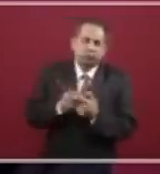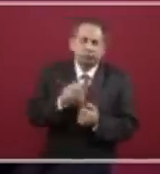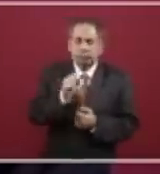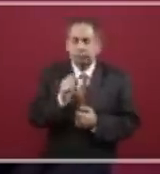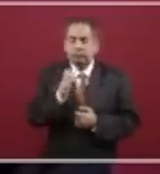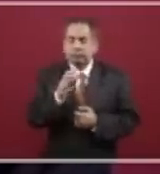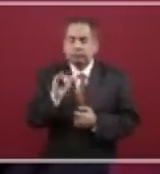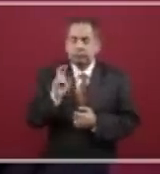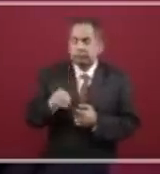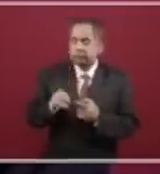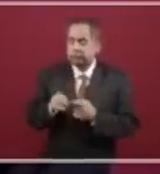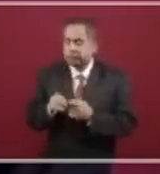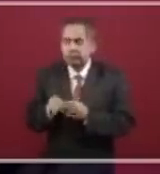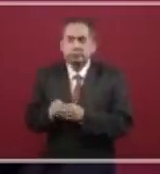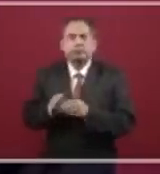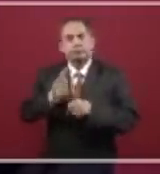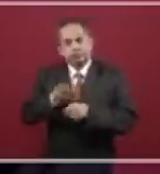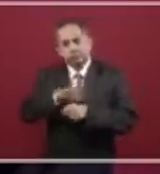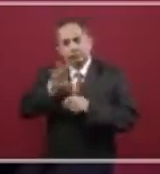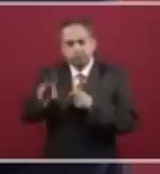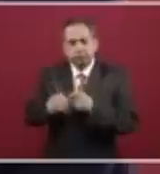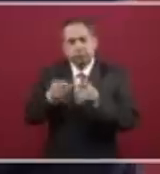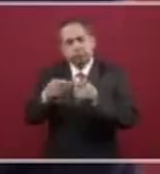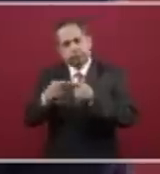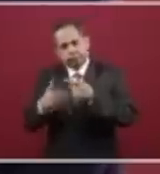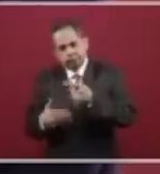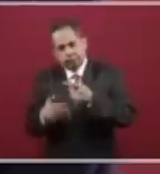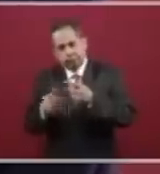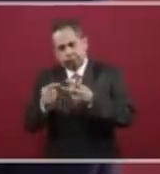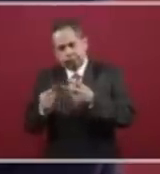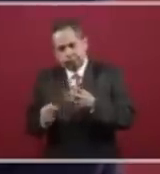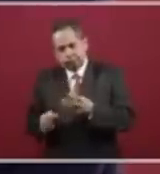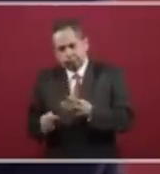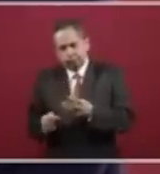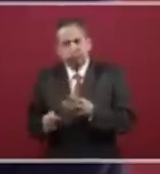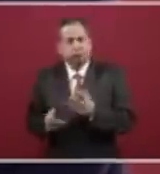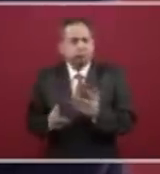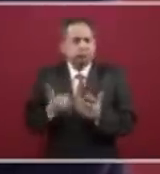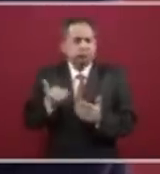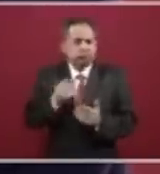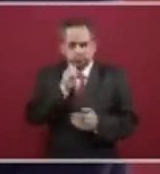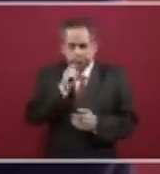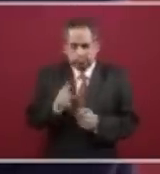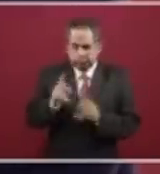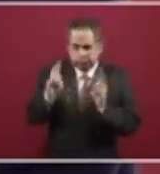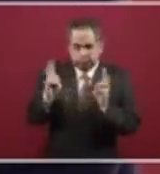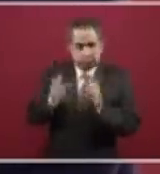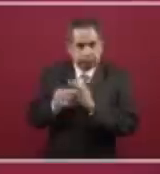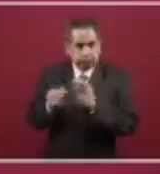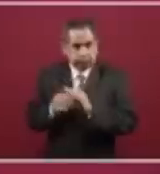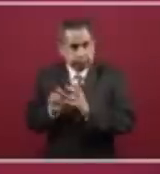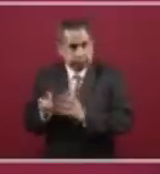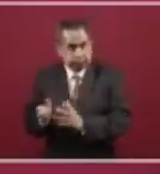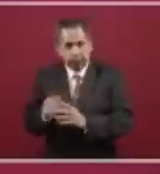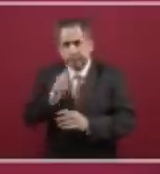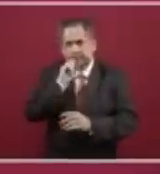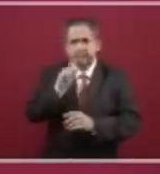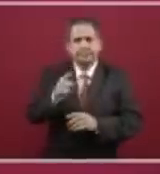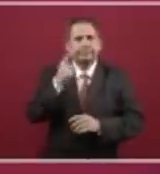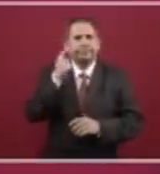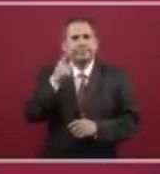se amplía y va también a